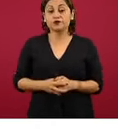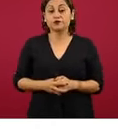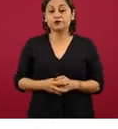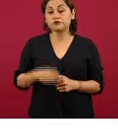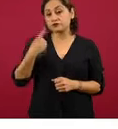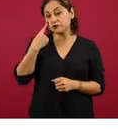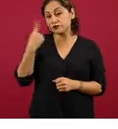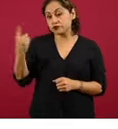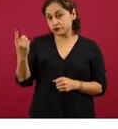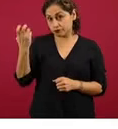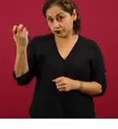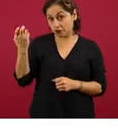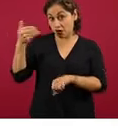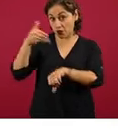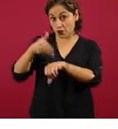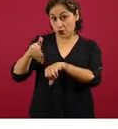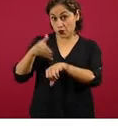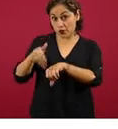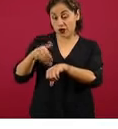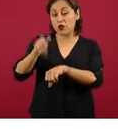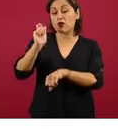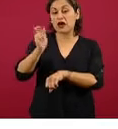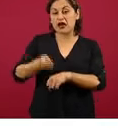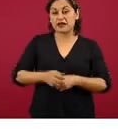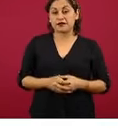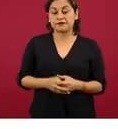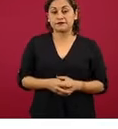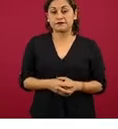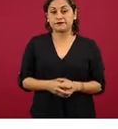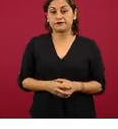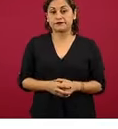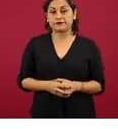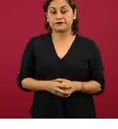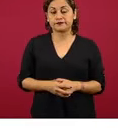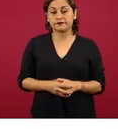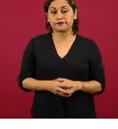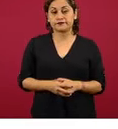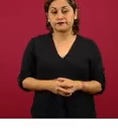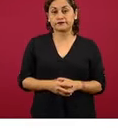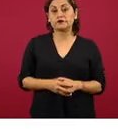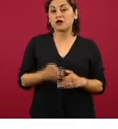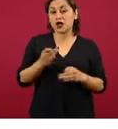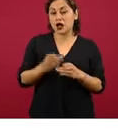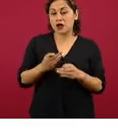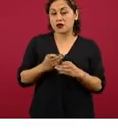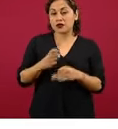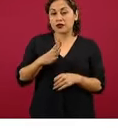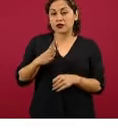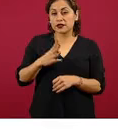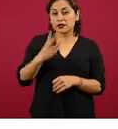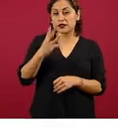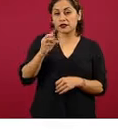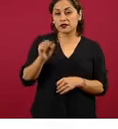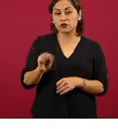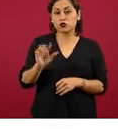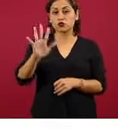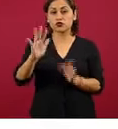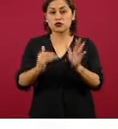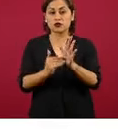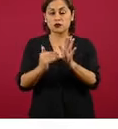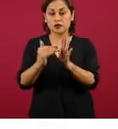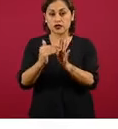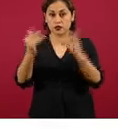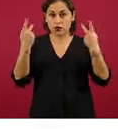se muestran en la diapositiva es que actualmente tenemos ya más de 3.5 millones de